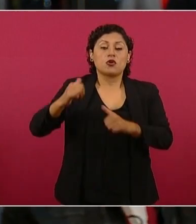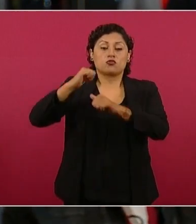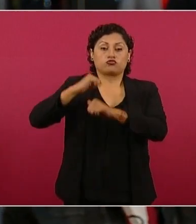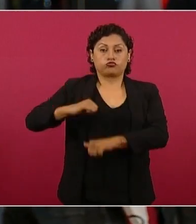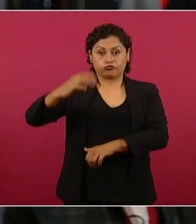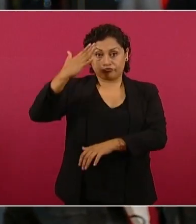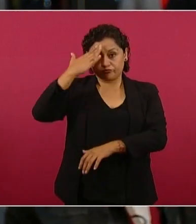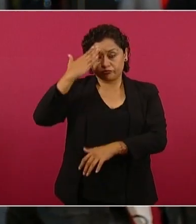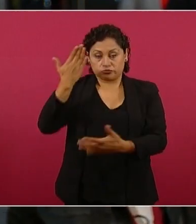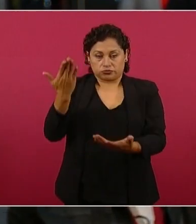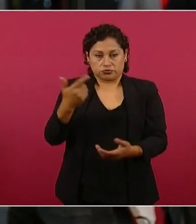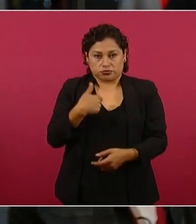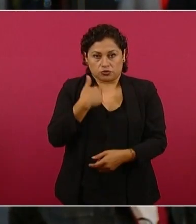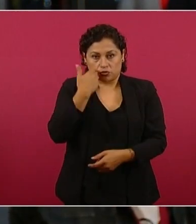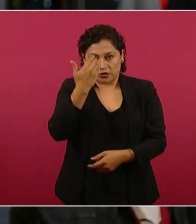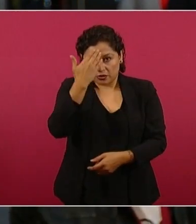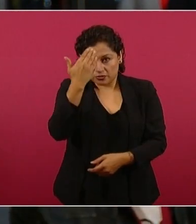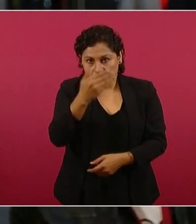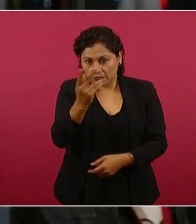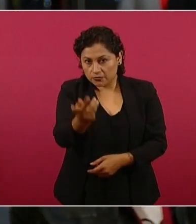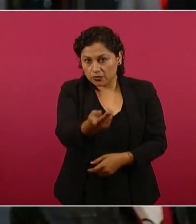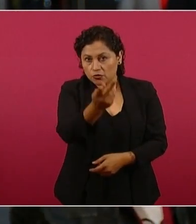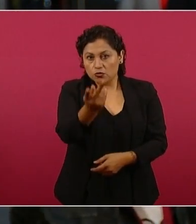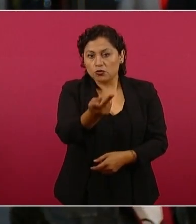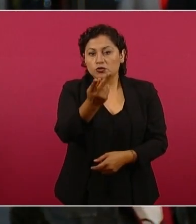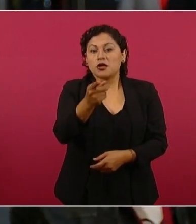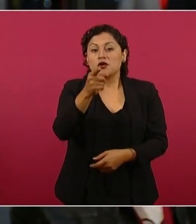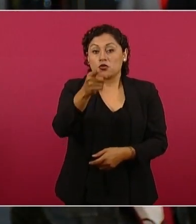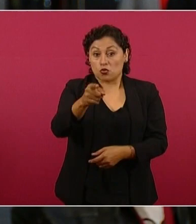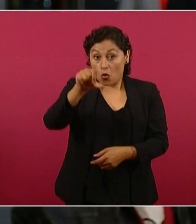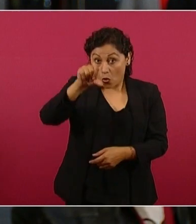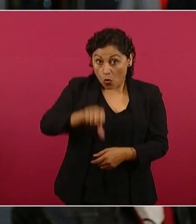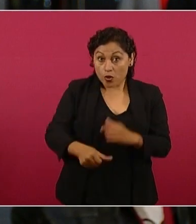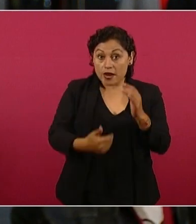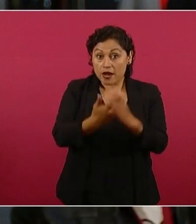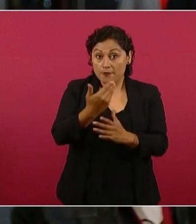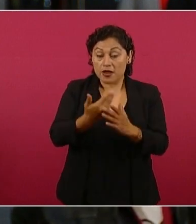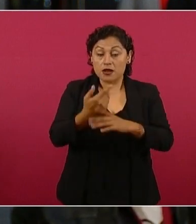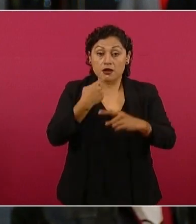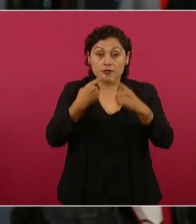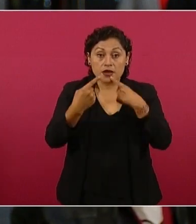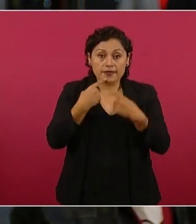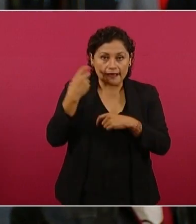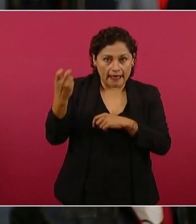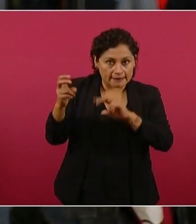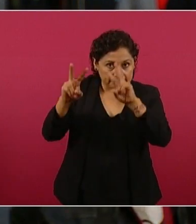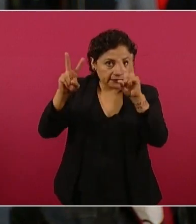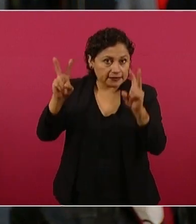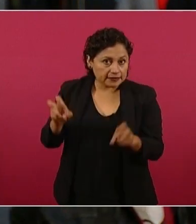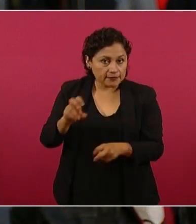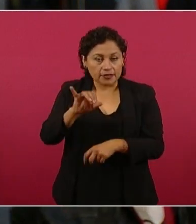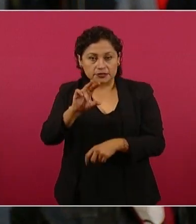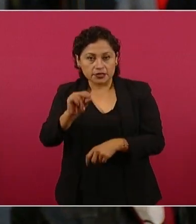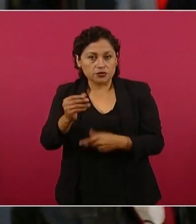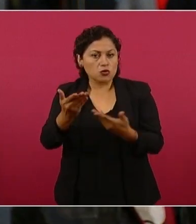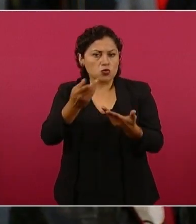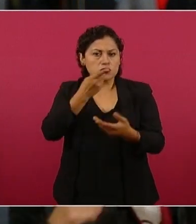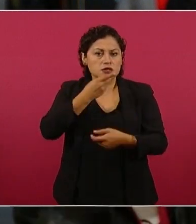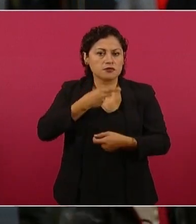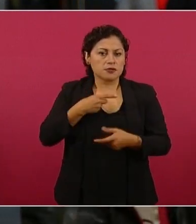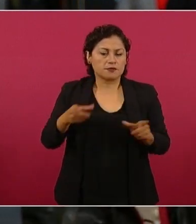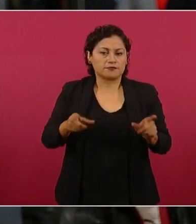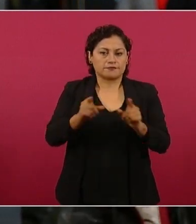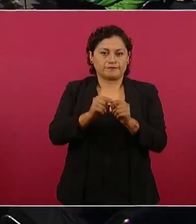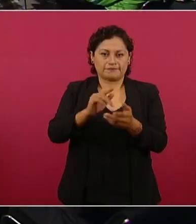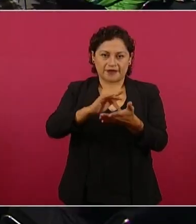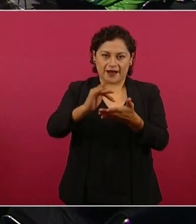Preguntarle si se comentó en la mesa de seguridad de esta mañana. Sería cuánto, presidente, y le agradezco que me haya